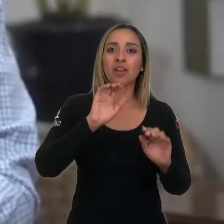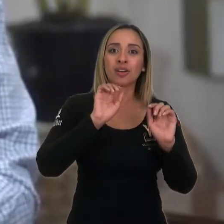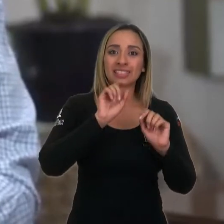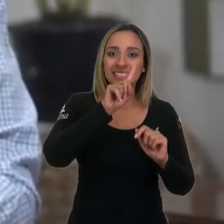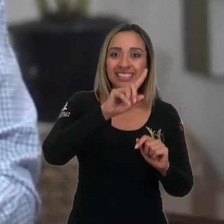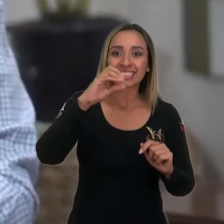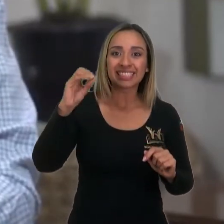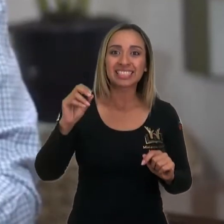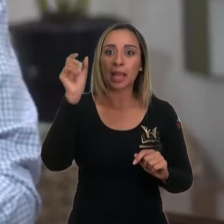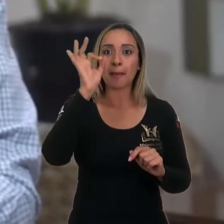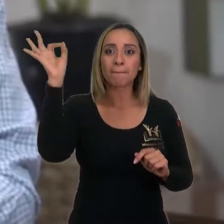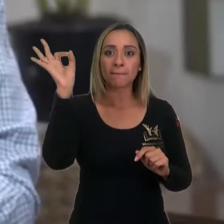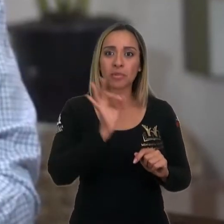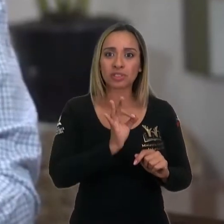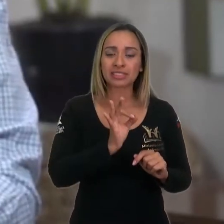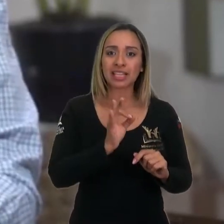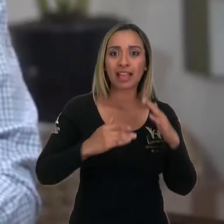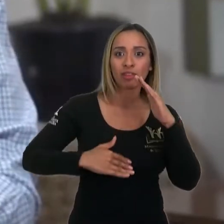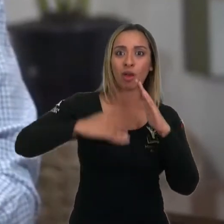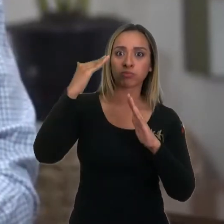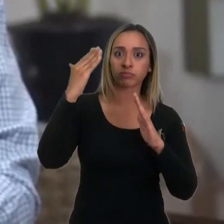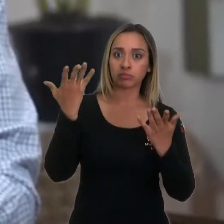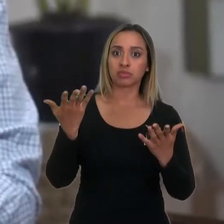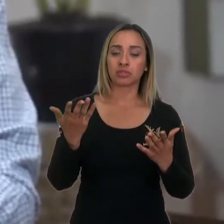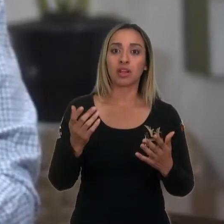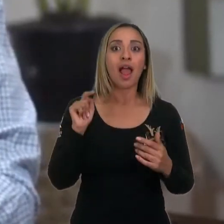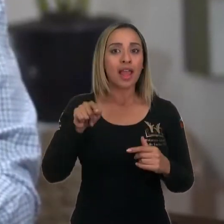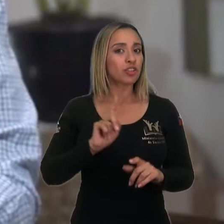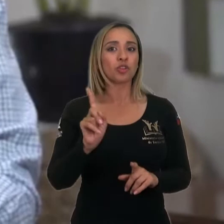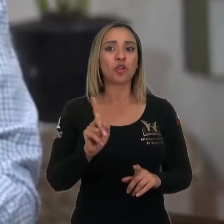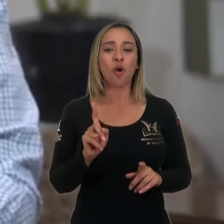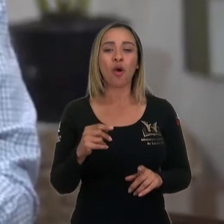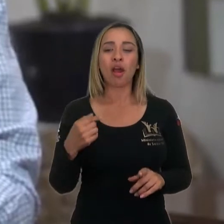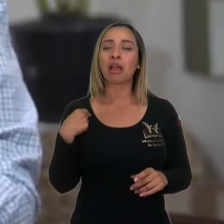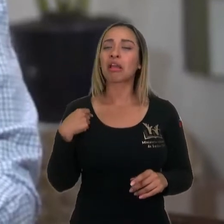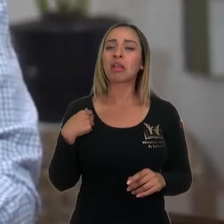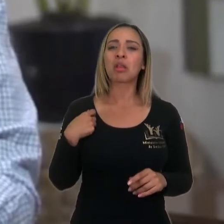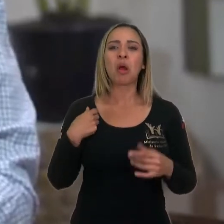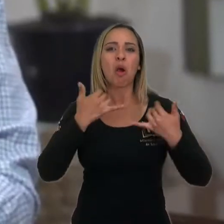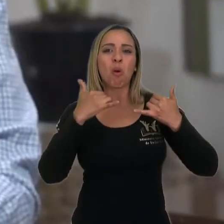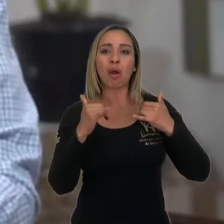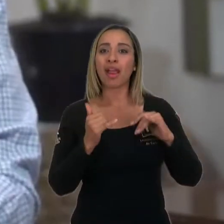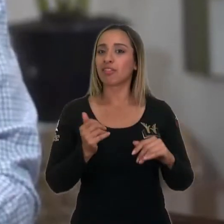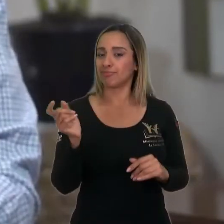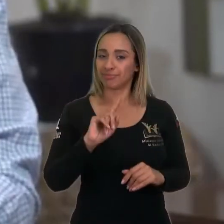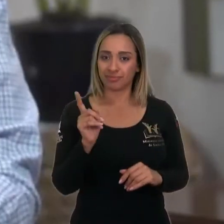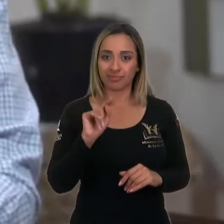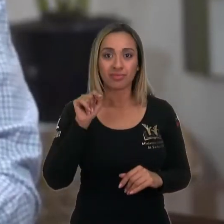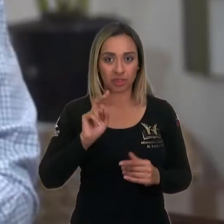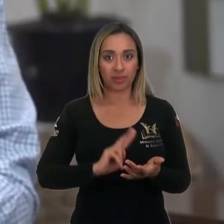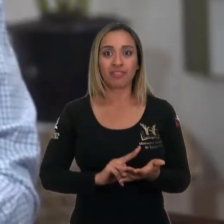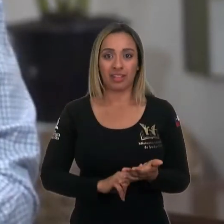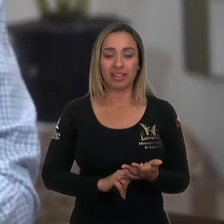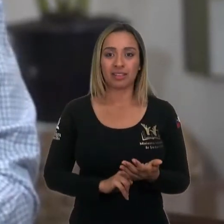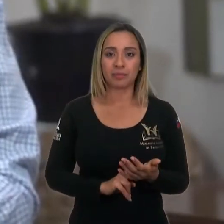de propagación del virus. Entonces, no es para llevar a la broma, al juego. Pero por otro lado, aunque